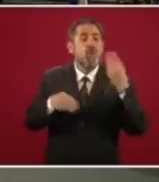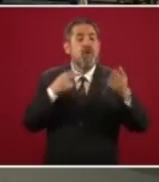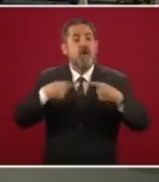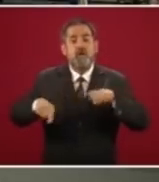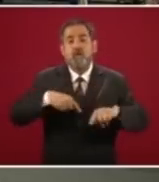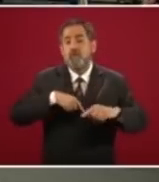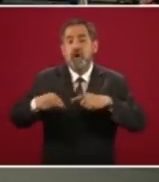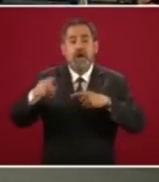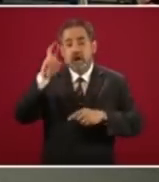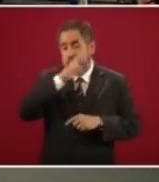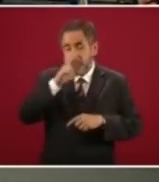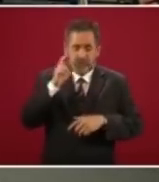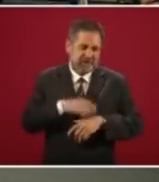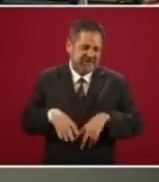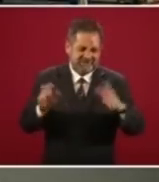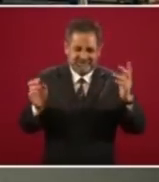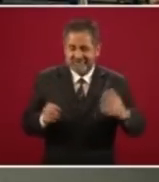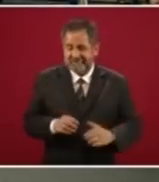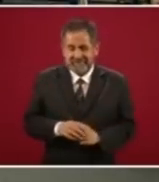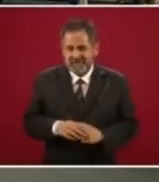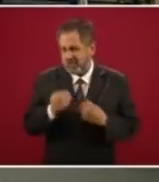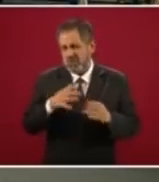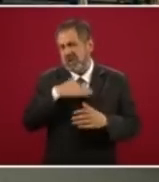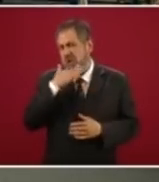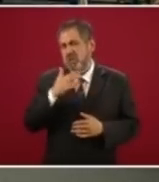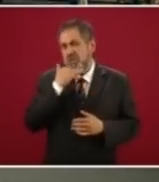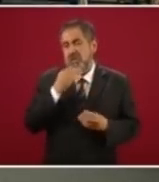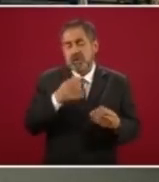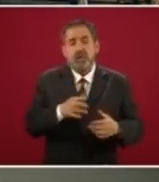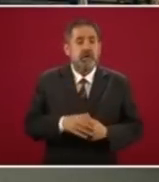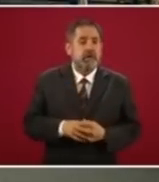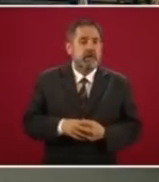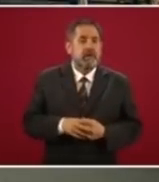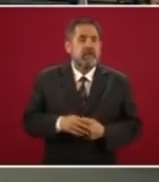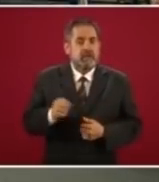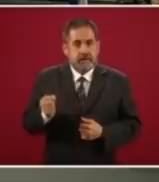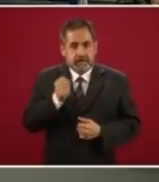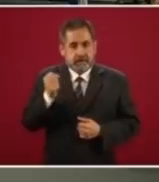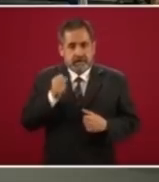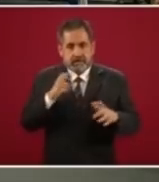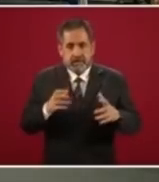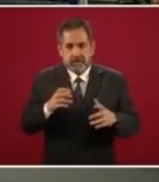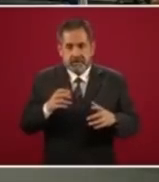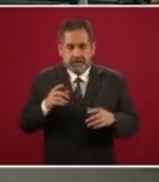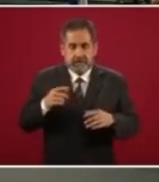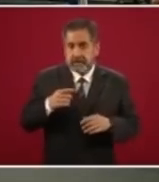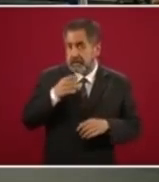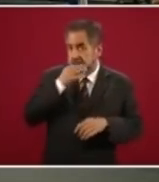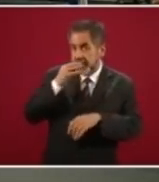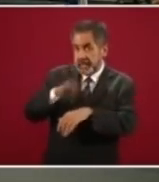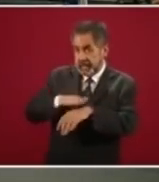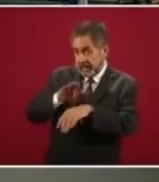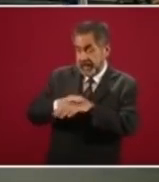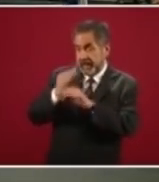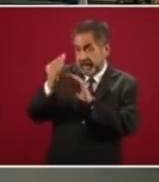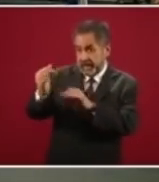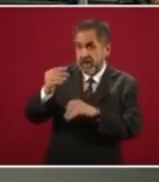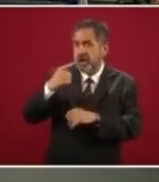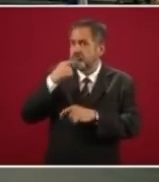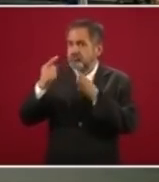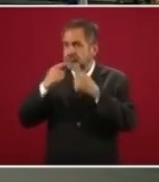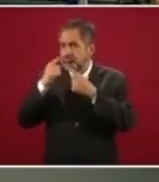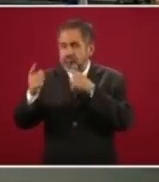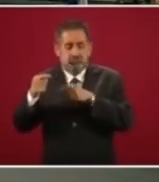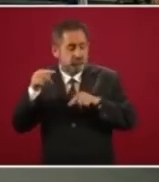Había ahí mucha corrupción. Afortunadamente, después de que se planteó el asunto aquí, se dio atención y